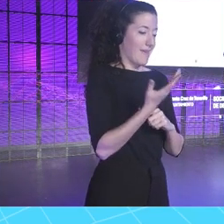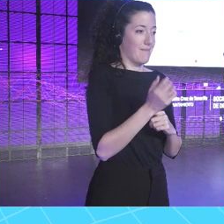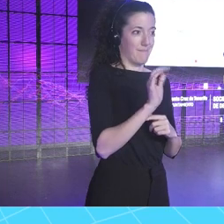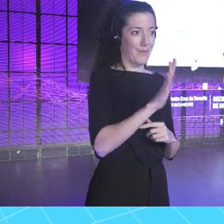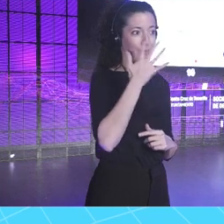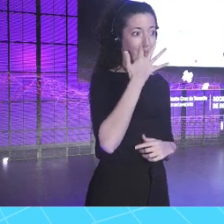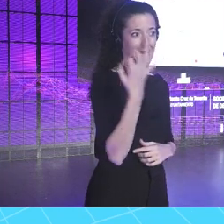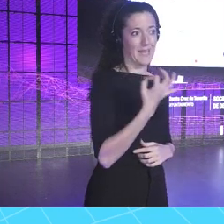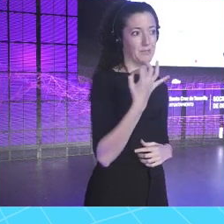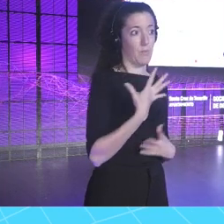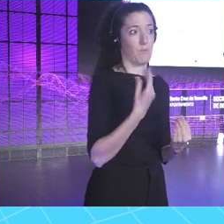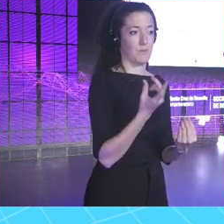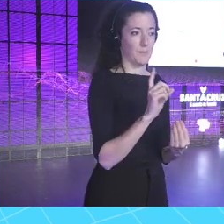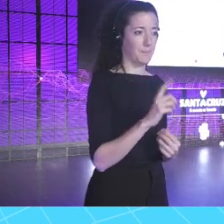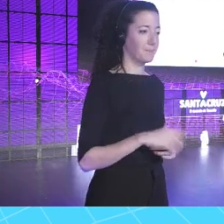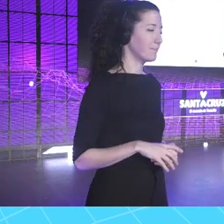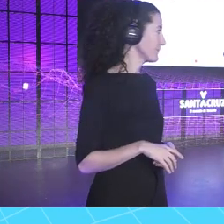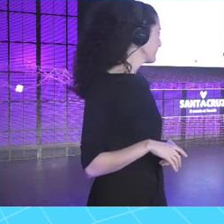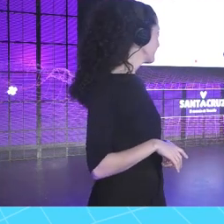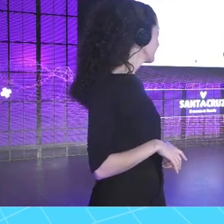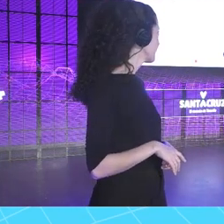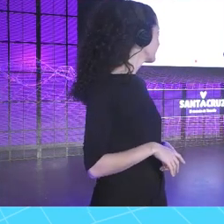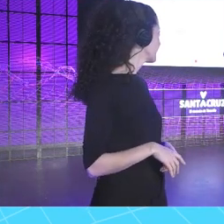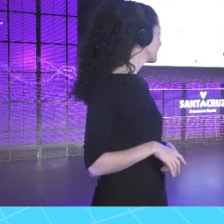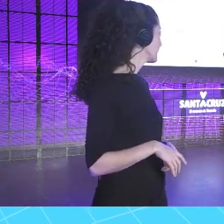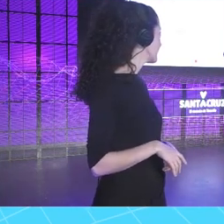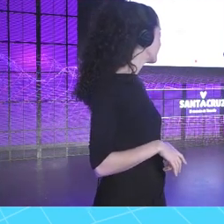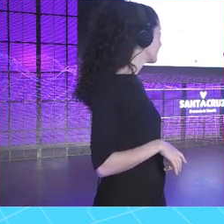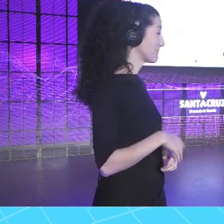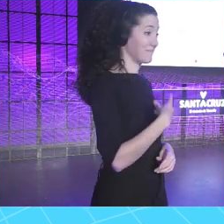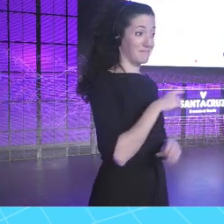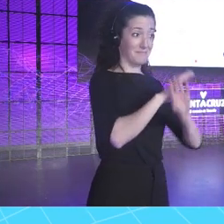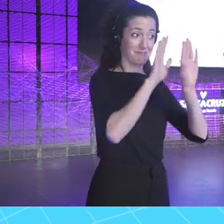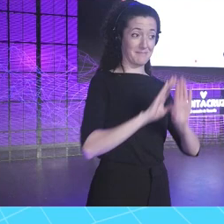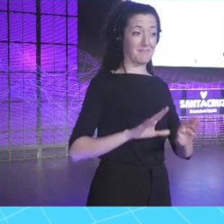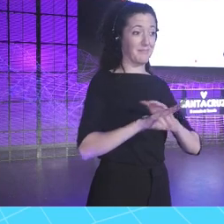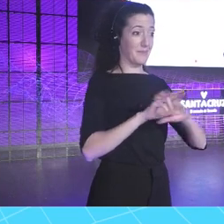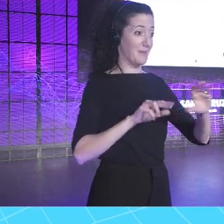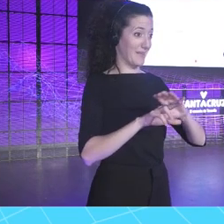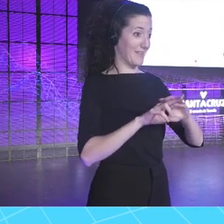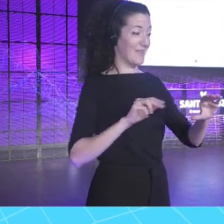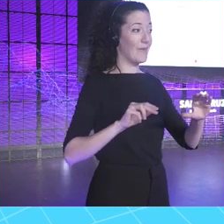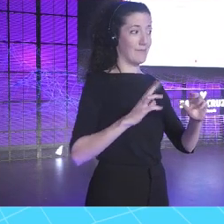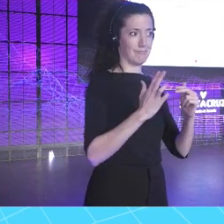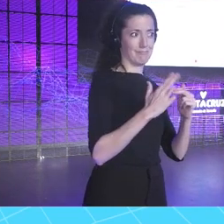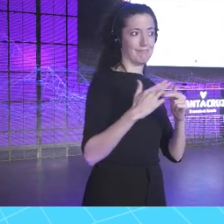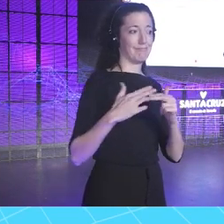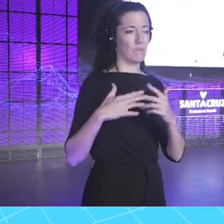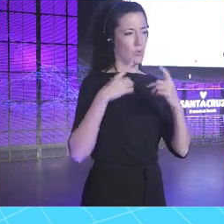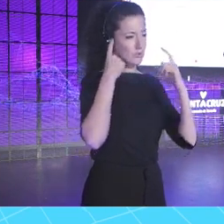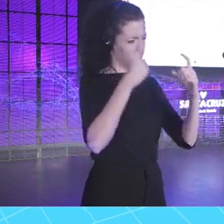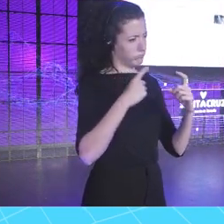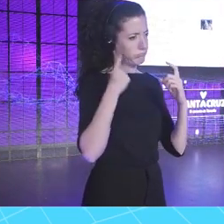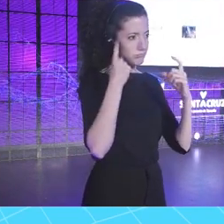está y si no Aquí está hacking para millennials qué os parece si cerramos con este vídeo que hemos creado con muchísimo